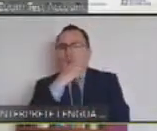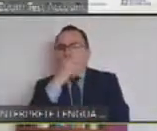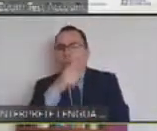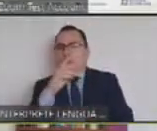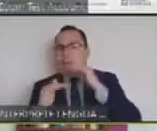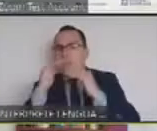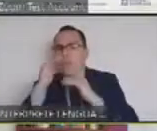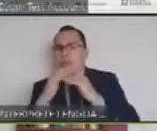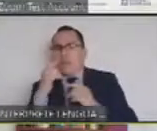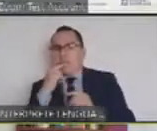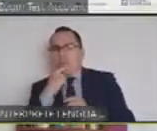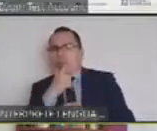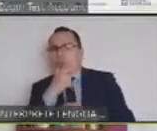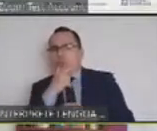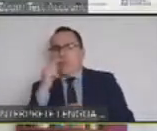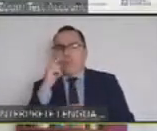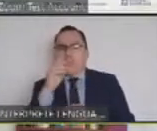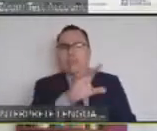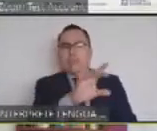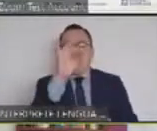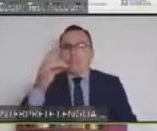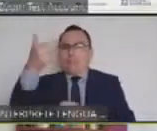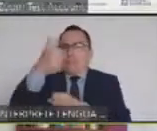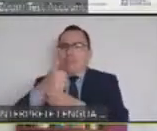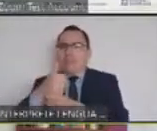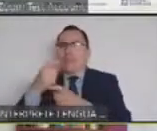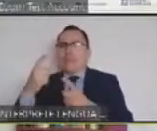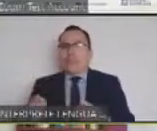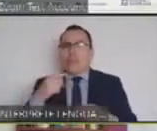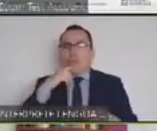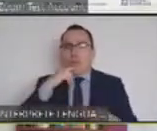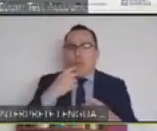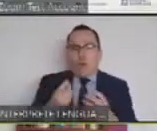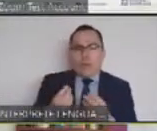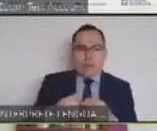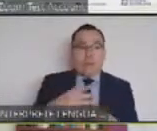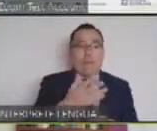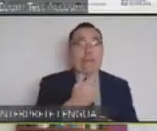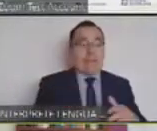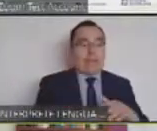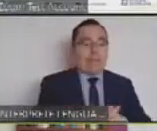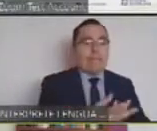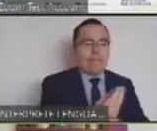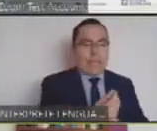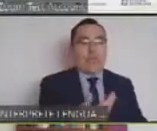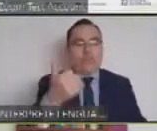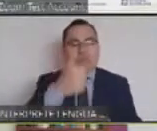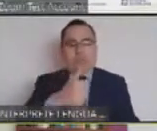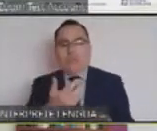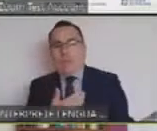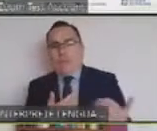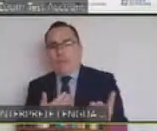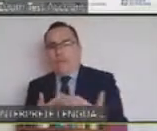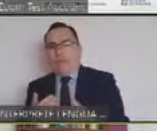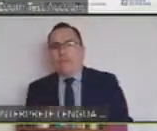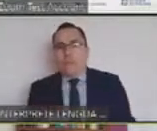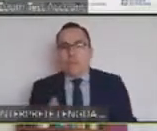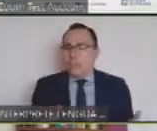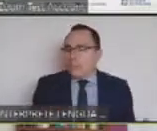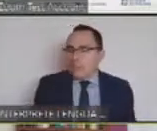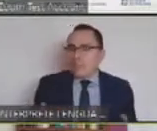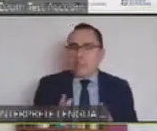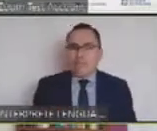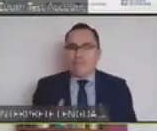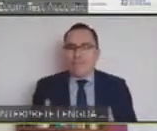en ciertas designaciones y erradicar el tráfico de influencias, y considerando la demora que tendría contar con